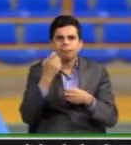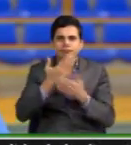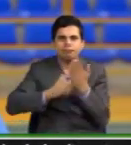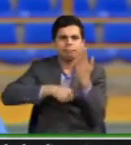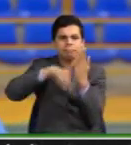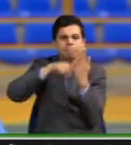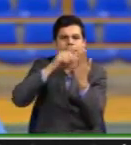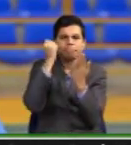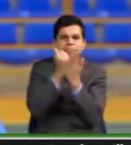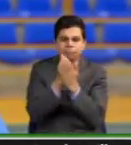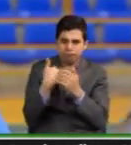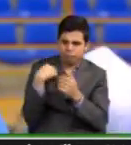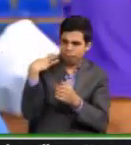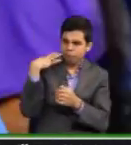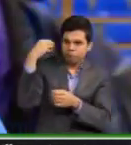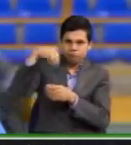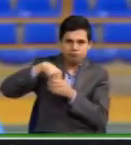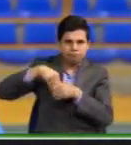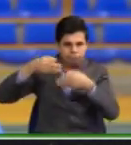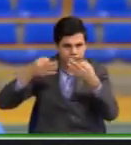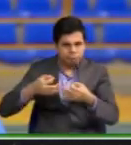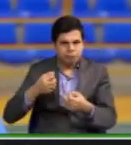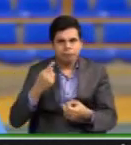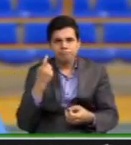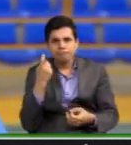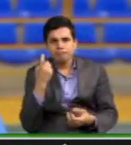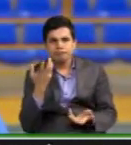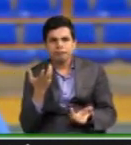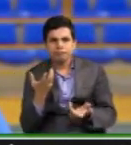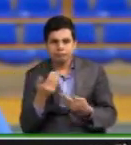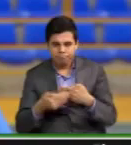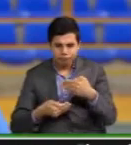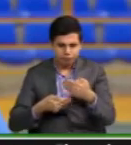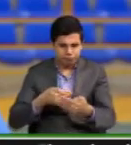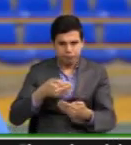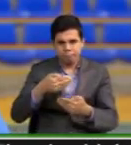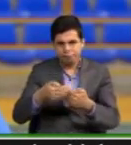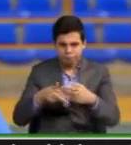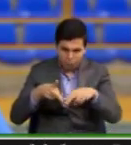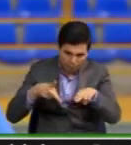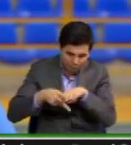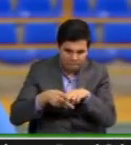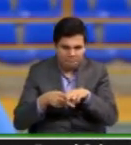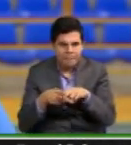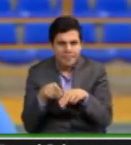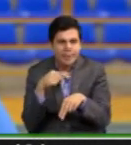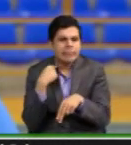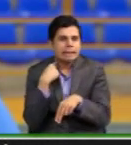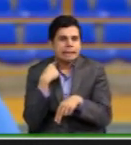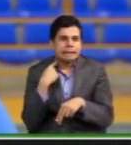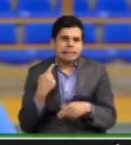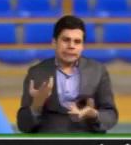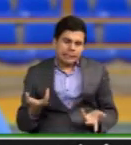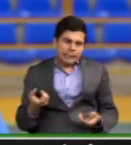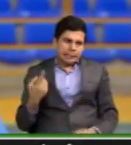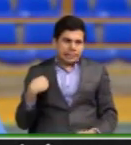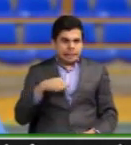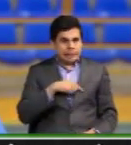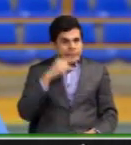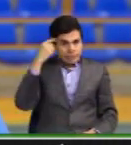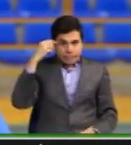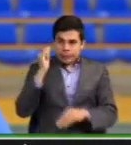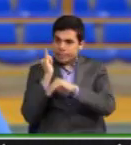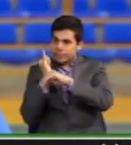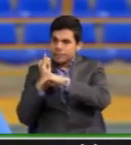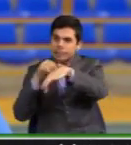contrato para mí como entrenador de selección, y entonces el proceso se trancó ahí, y esperando otro apoyo de